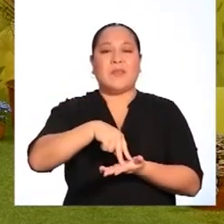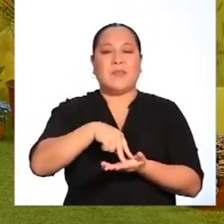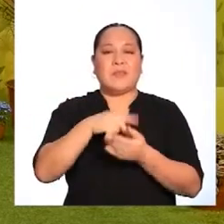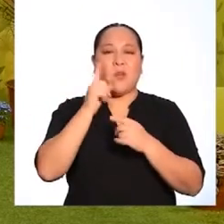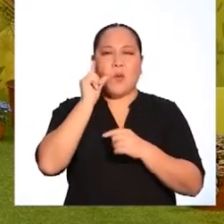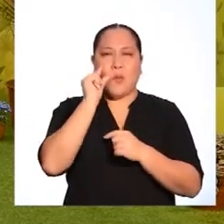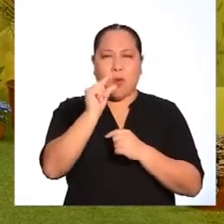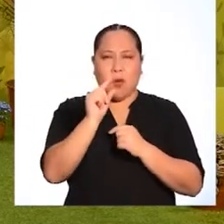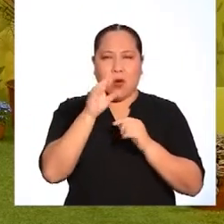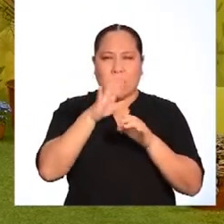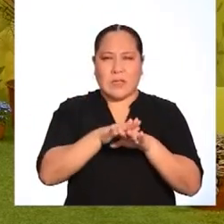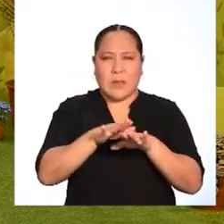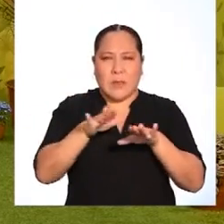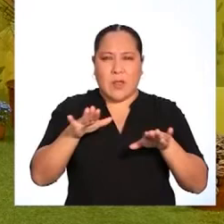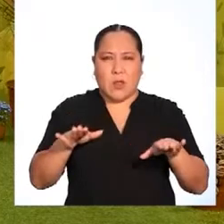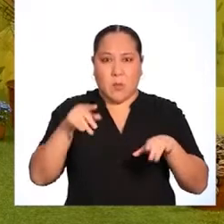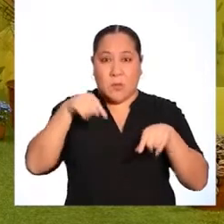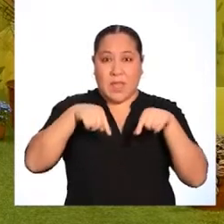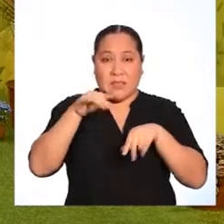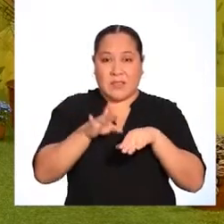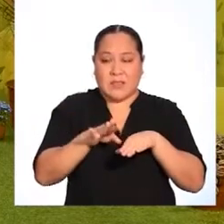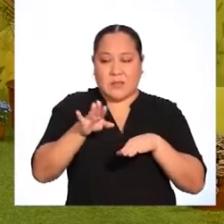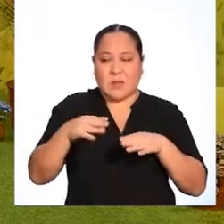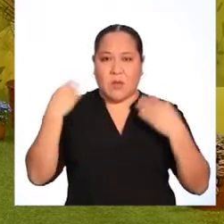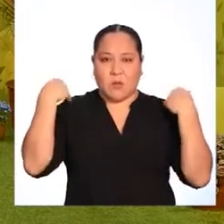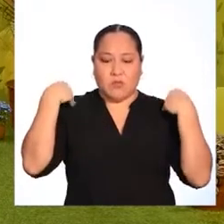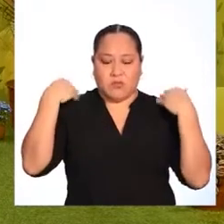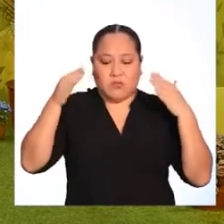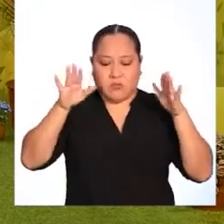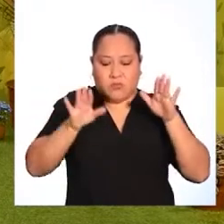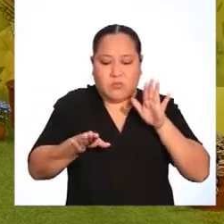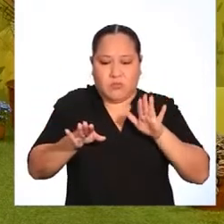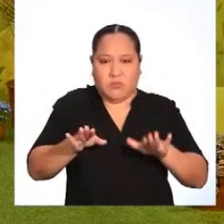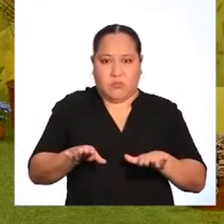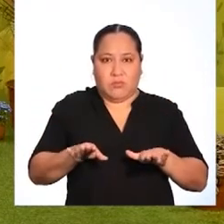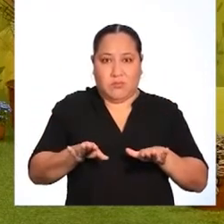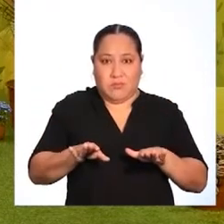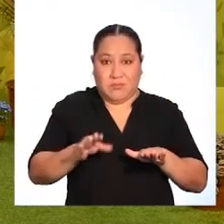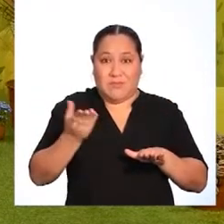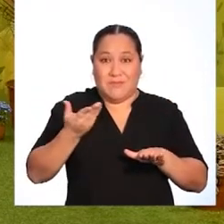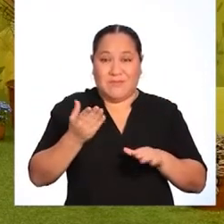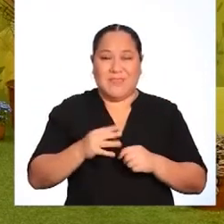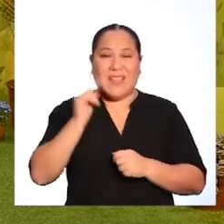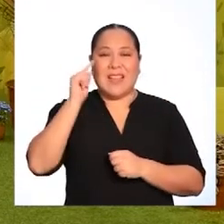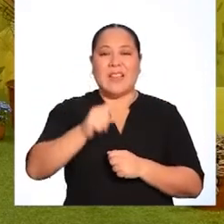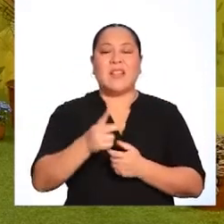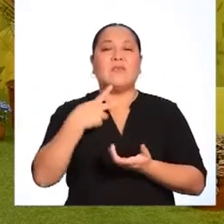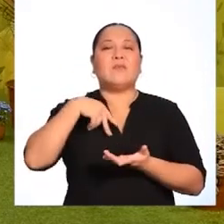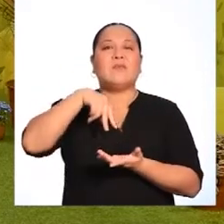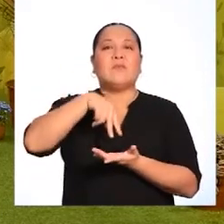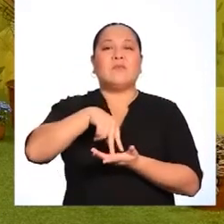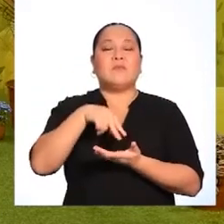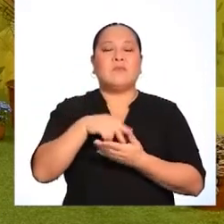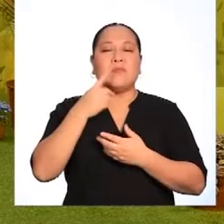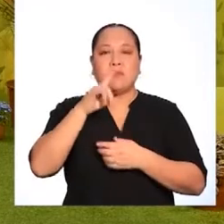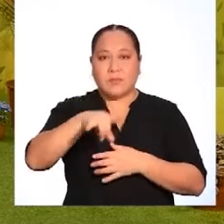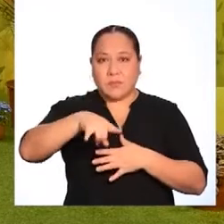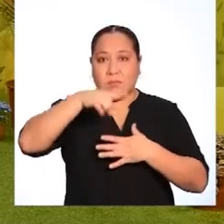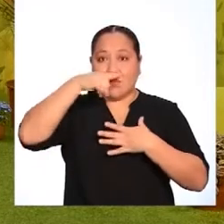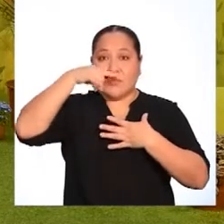parado separando un poco los pies a la altura de los hombros así en esta posición